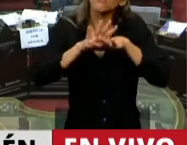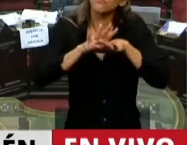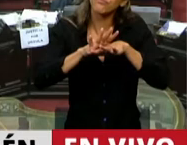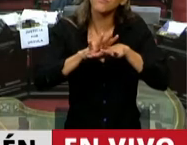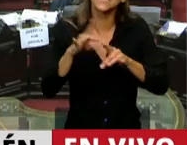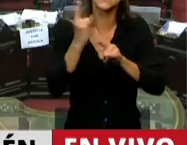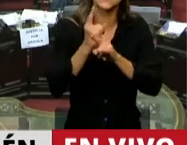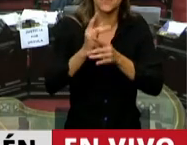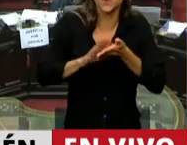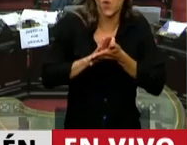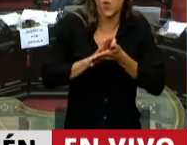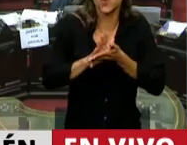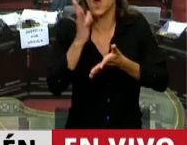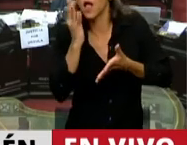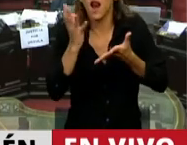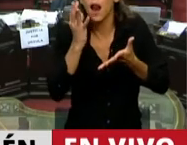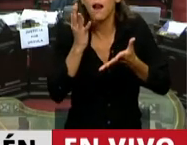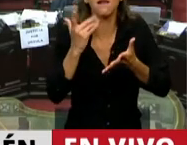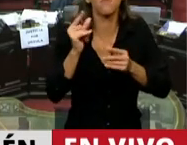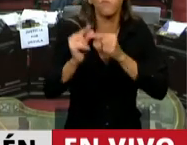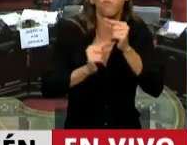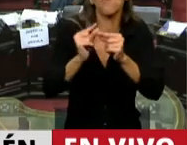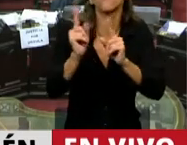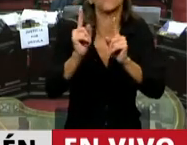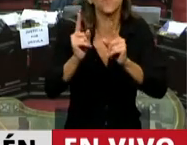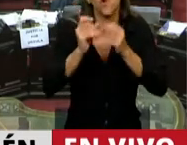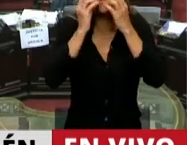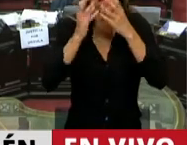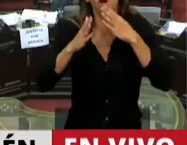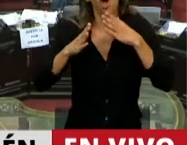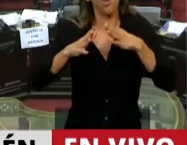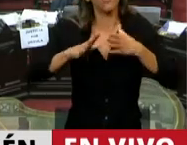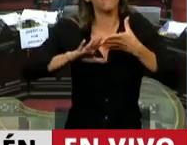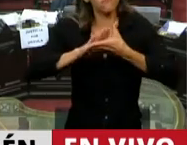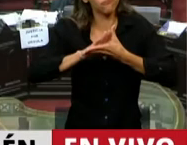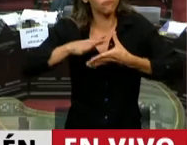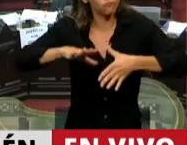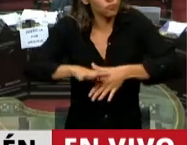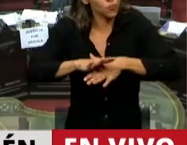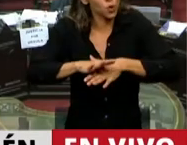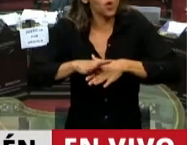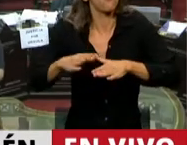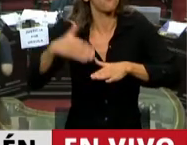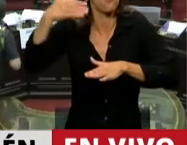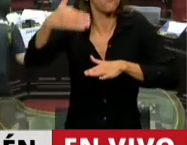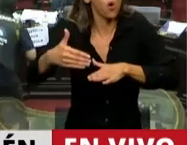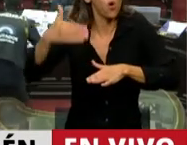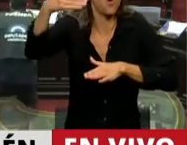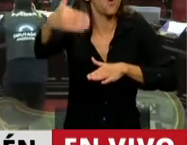más grande. Tenemos que generar las condiciones necesarias para que dejemos de tratar proyectos